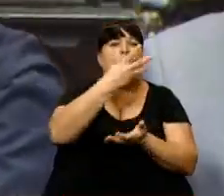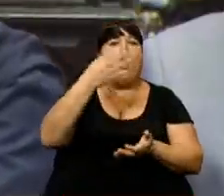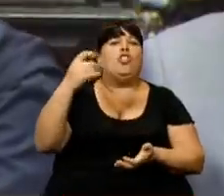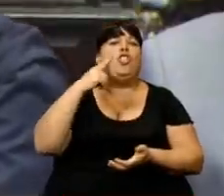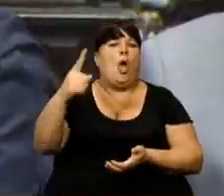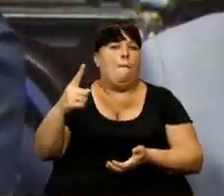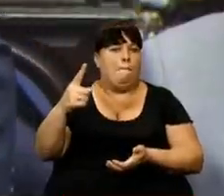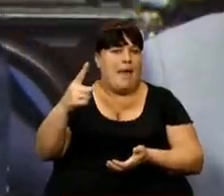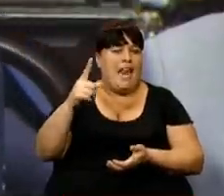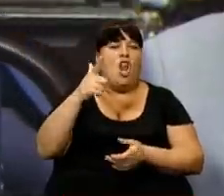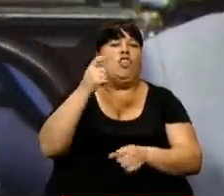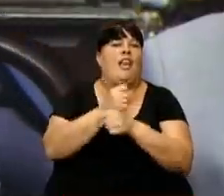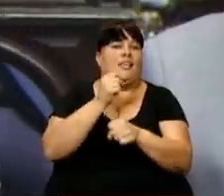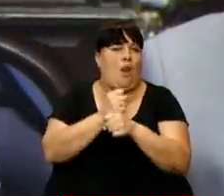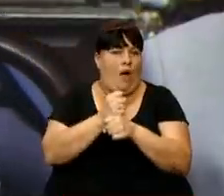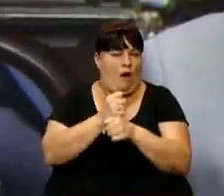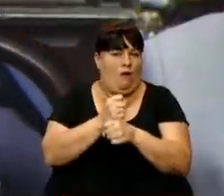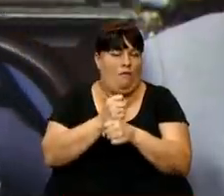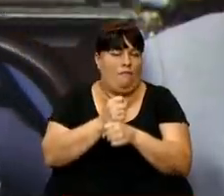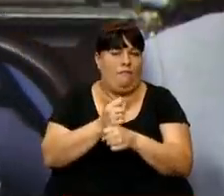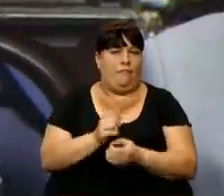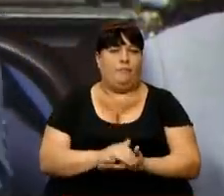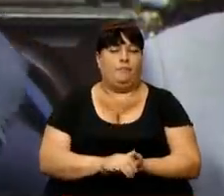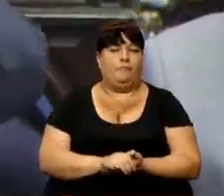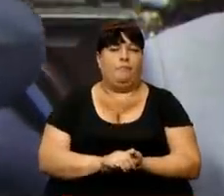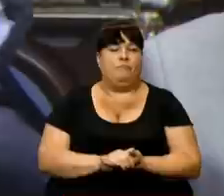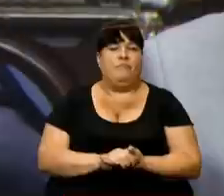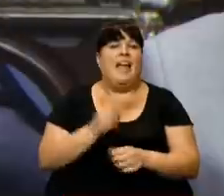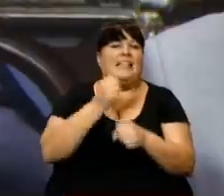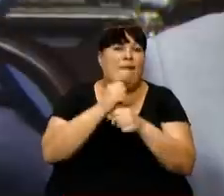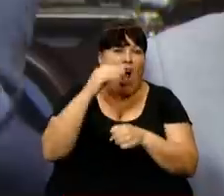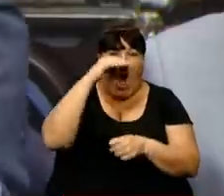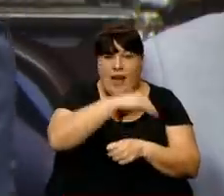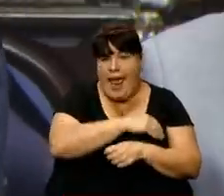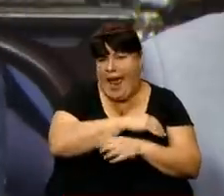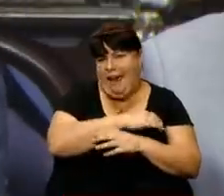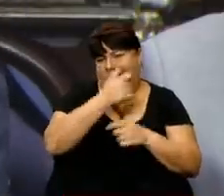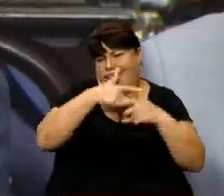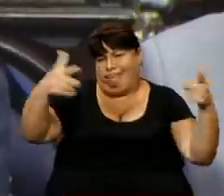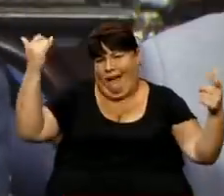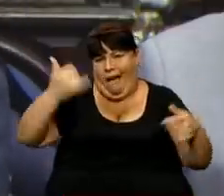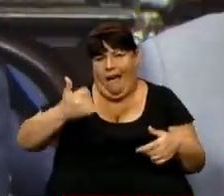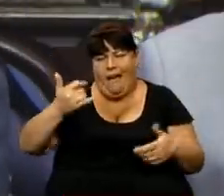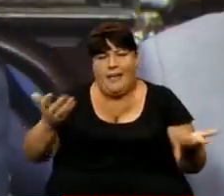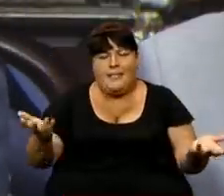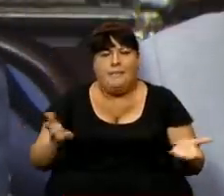3.400.000 desocupados, la informalidad campeando por todos lados.